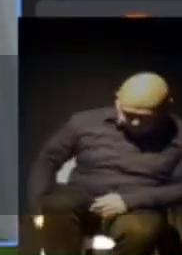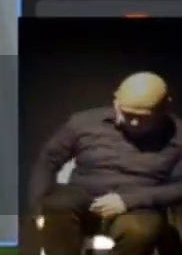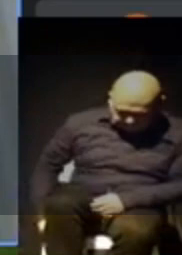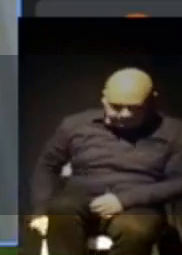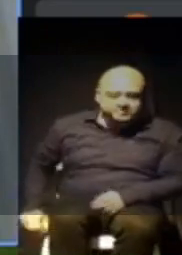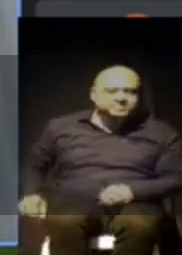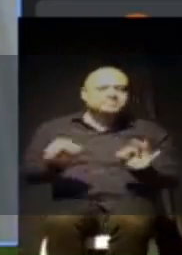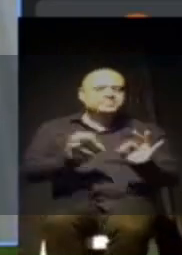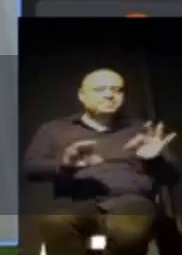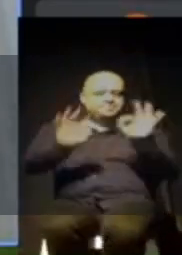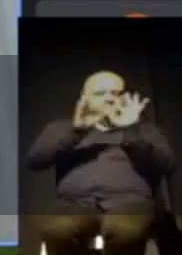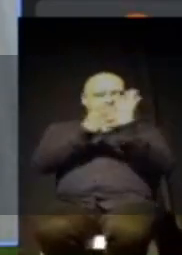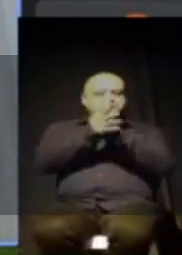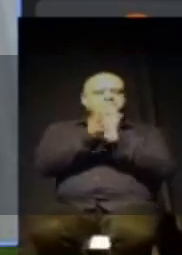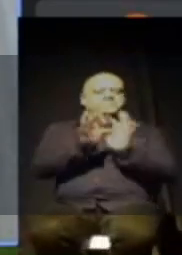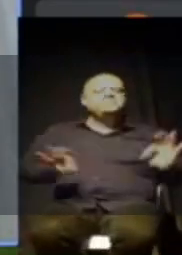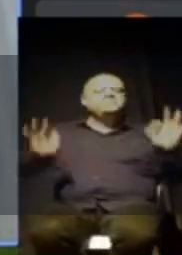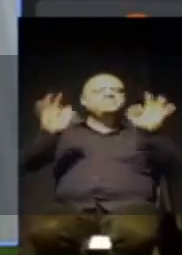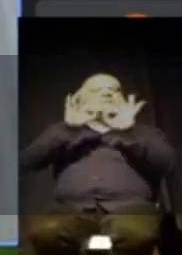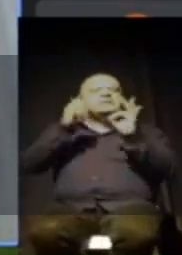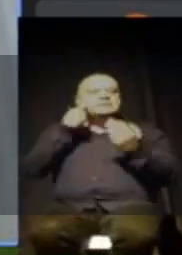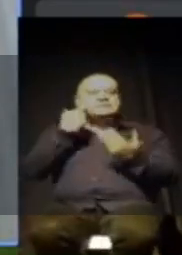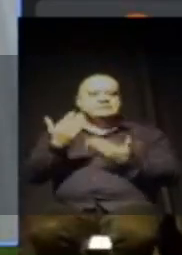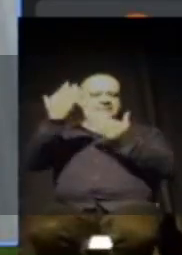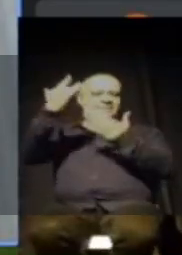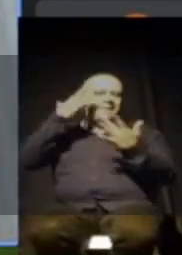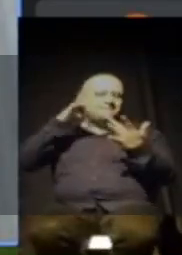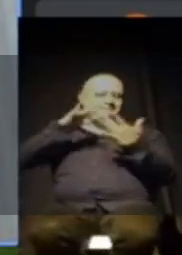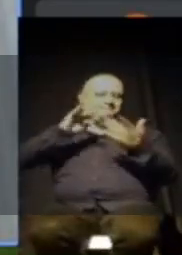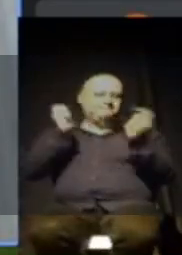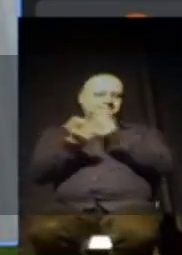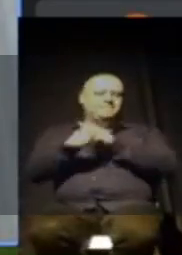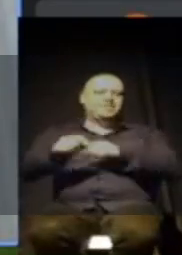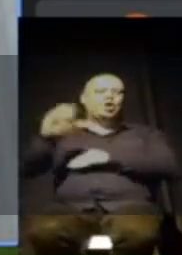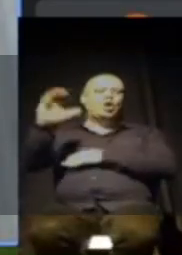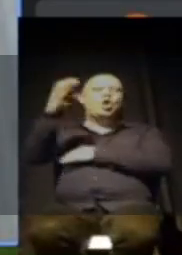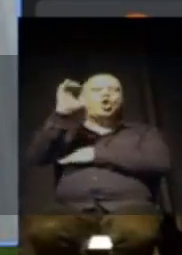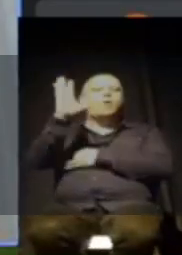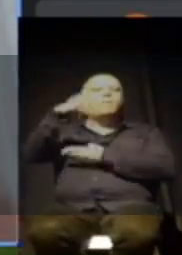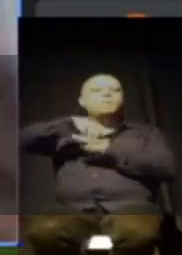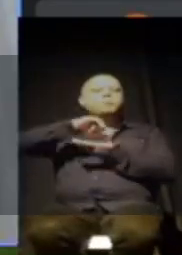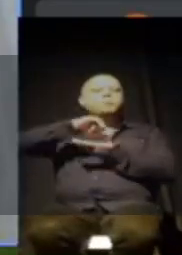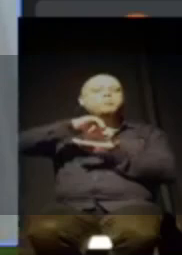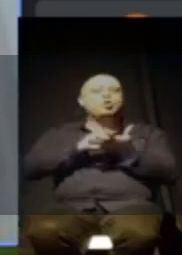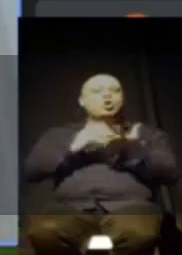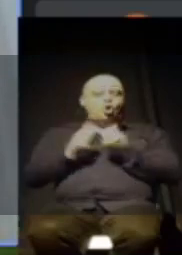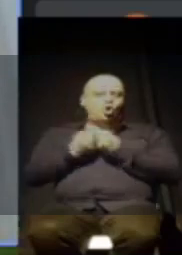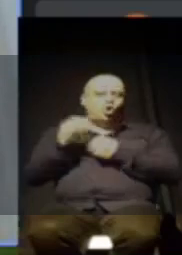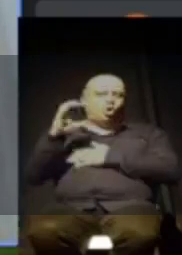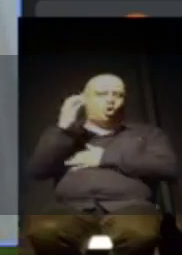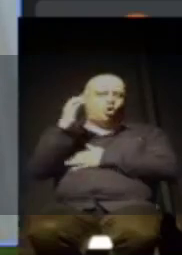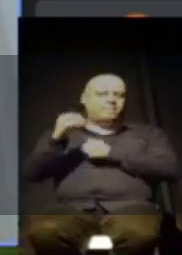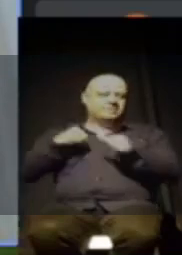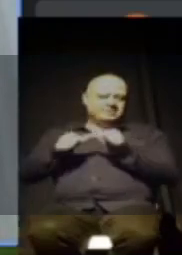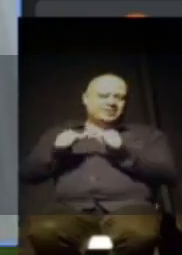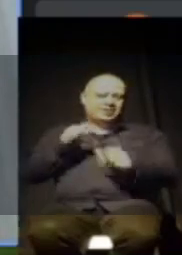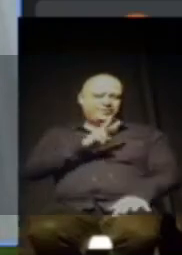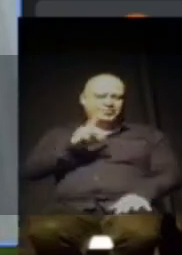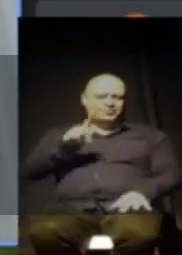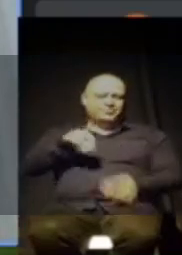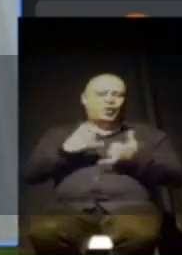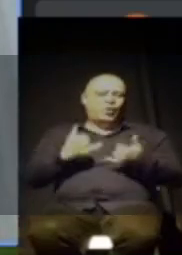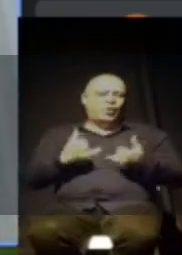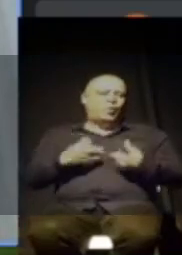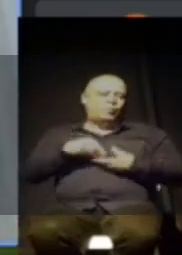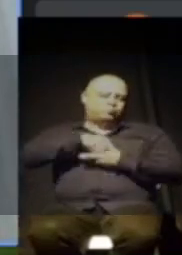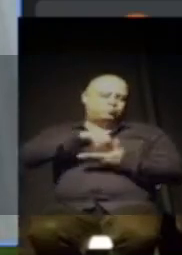centrales que permitirían insertar a Colombia en eso que llamamos, ¿cierto?, la Colombia del siglo XXI.